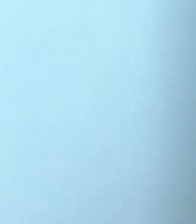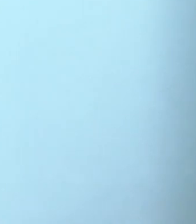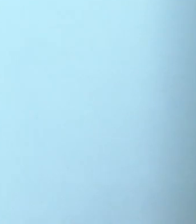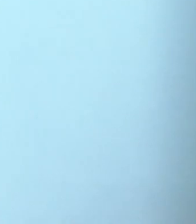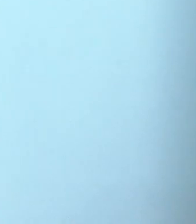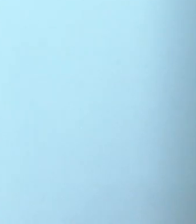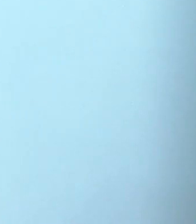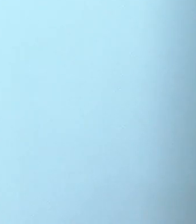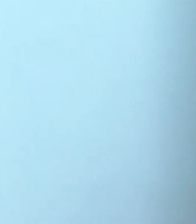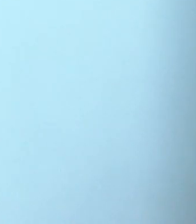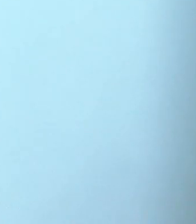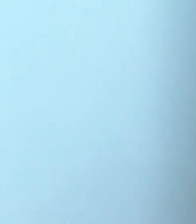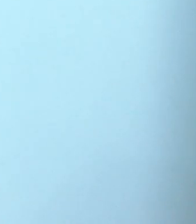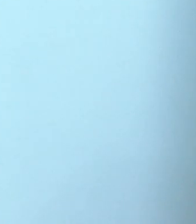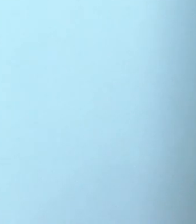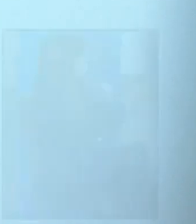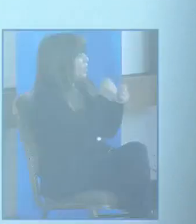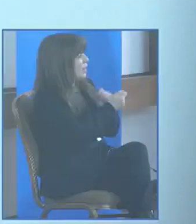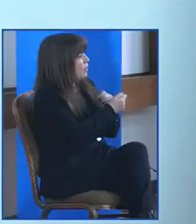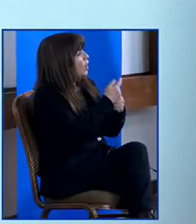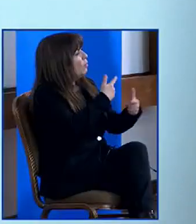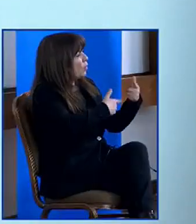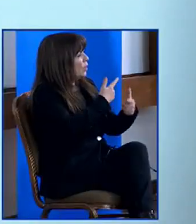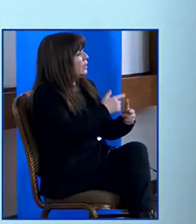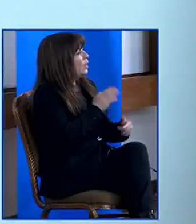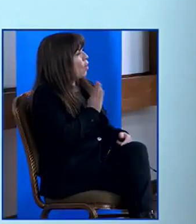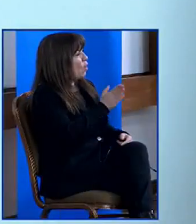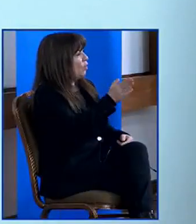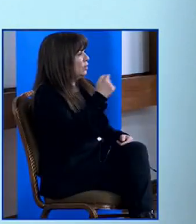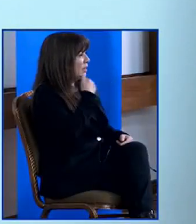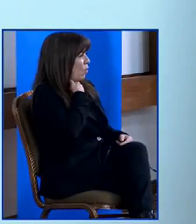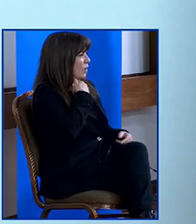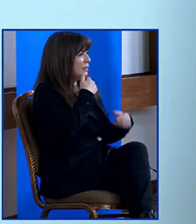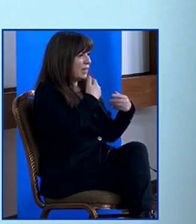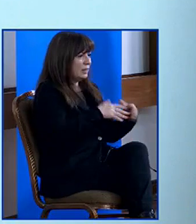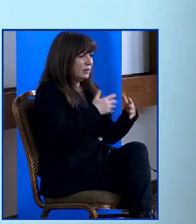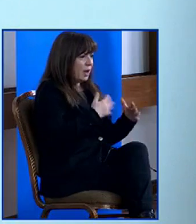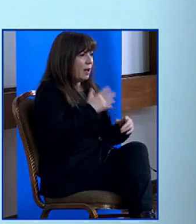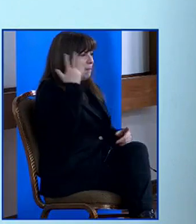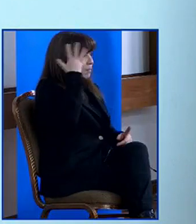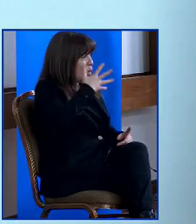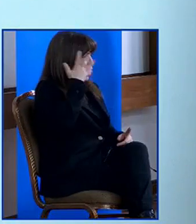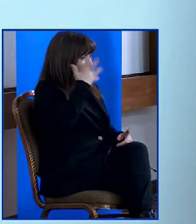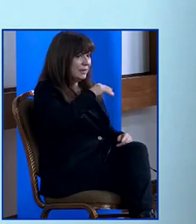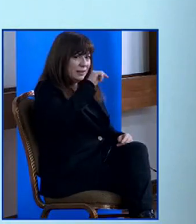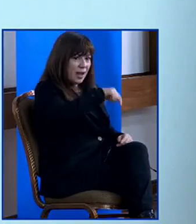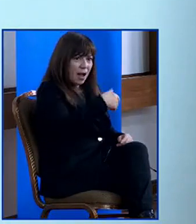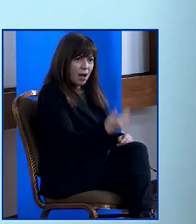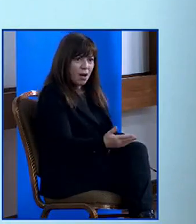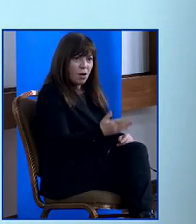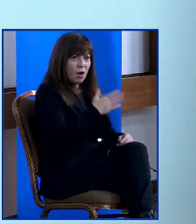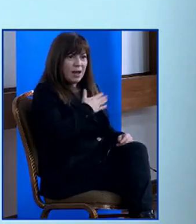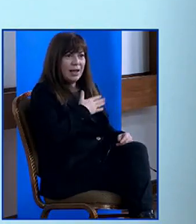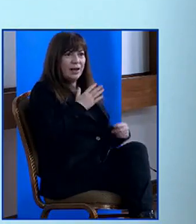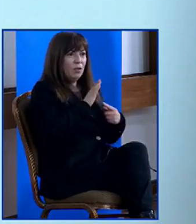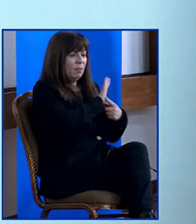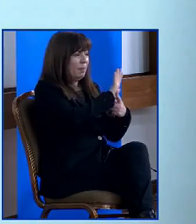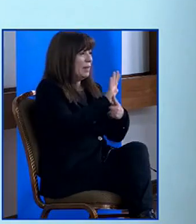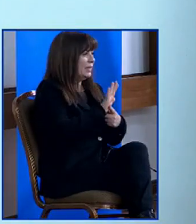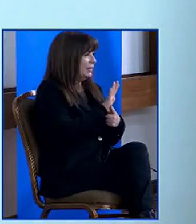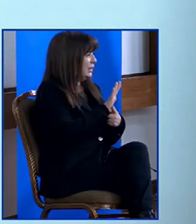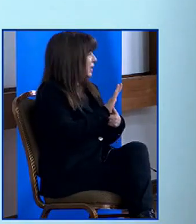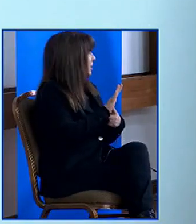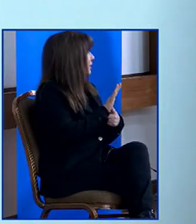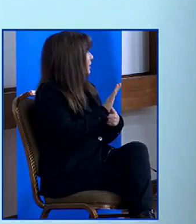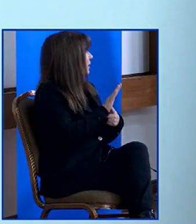incluso político tiene directas consecuencias. Bueno, ahora vamos ya con las ponencias. Quiero presentar